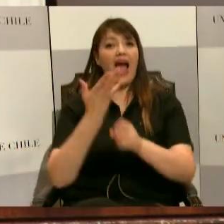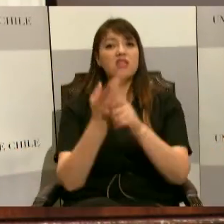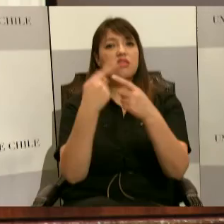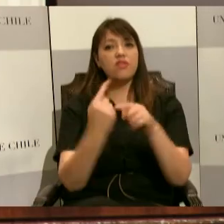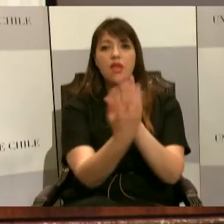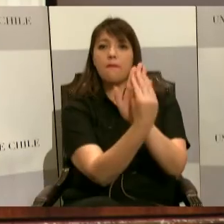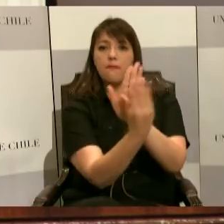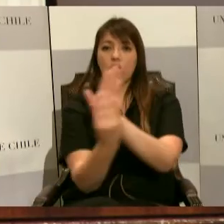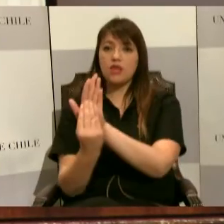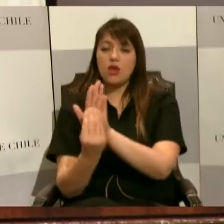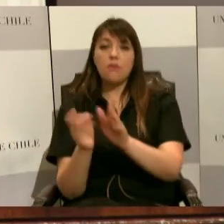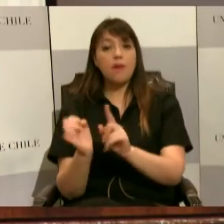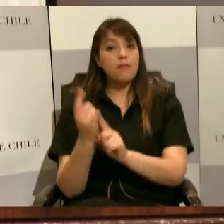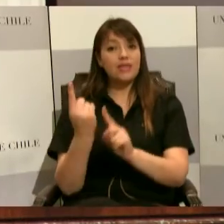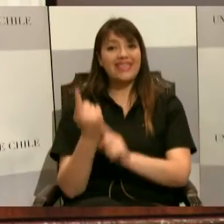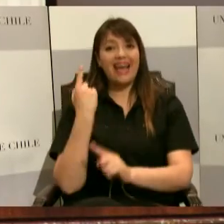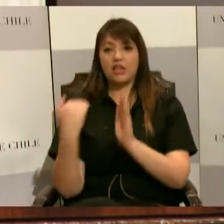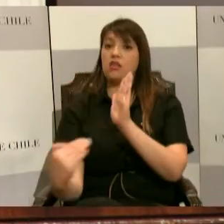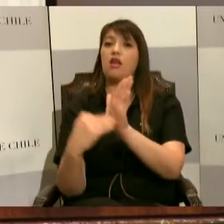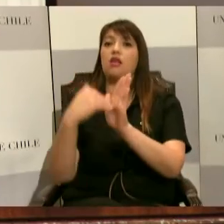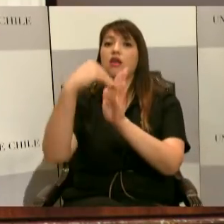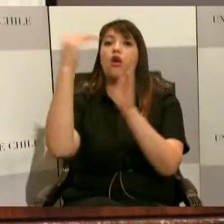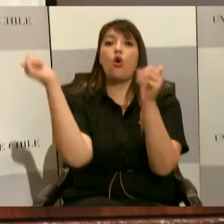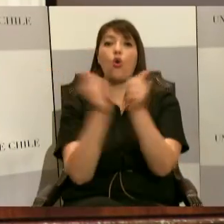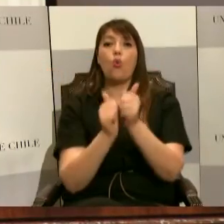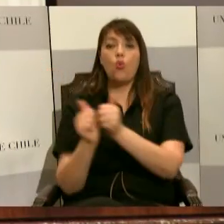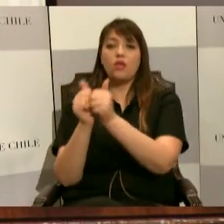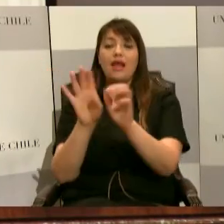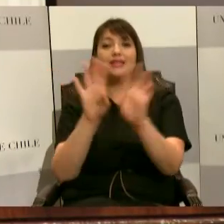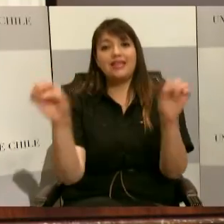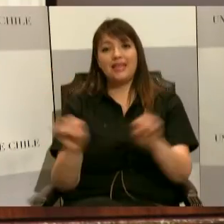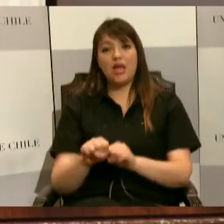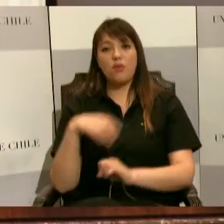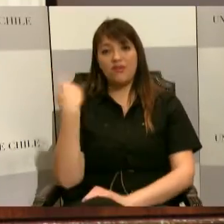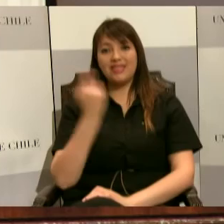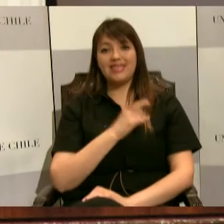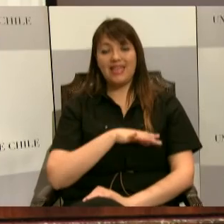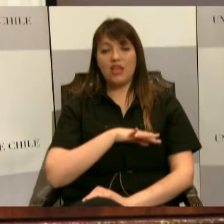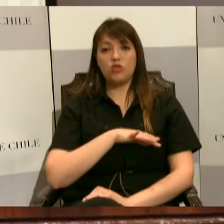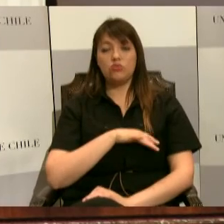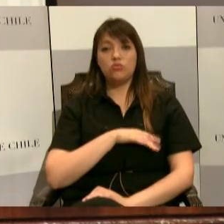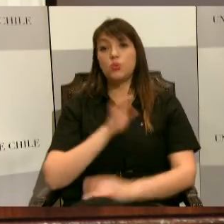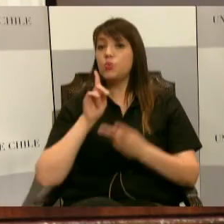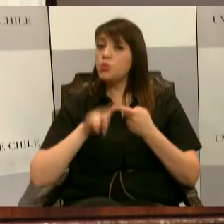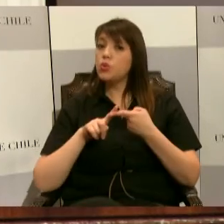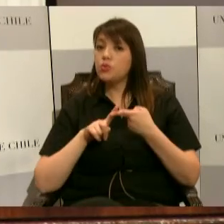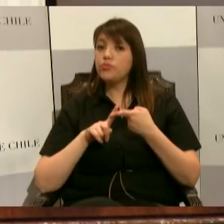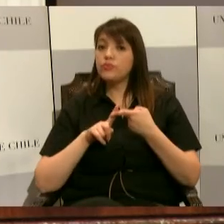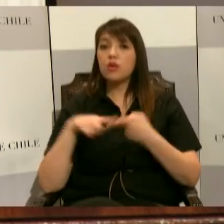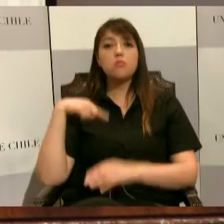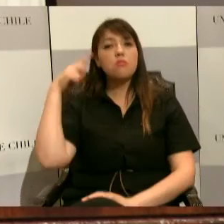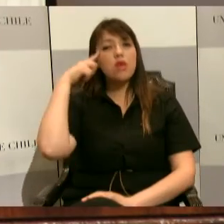modelos para ordenar, priorizar y jerarquizar el conjunto del sistema universitario chileno. Uno,